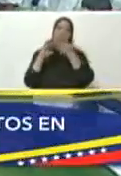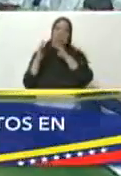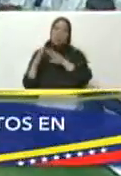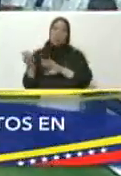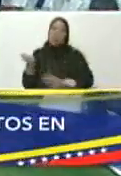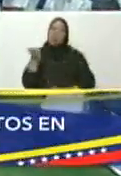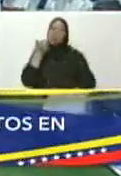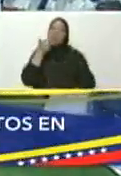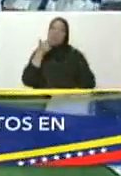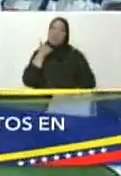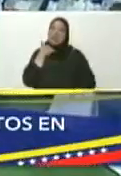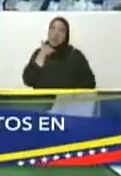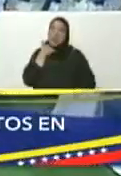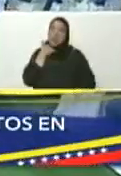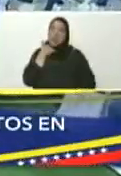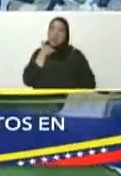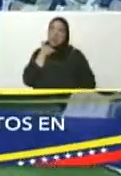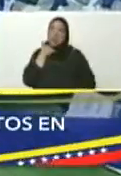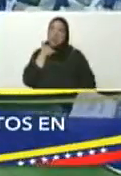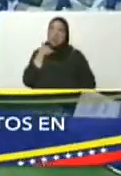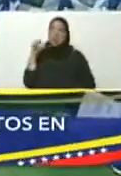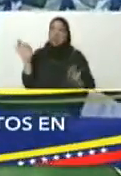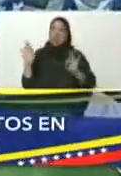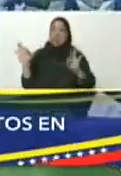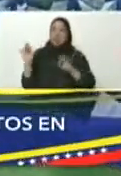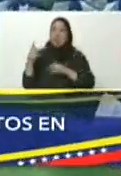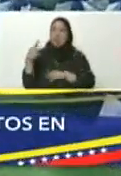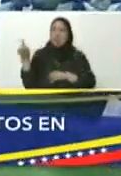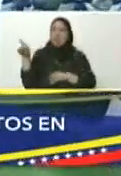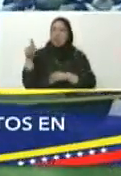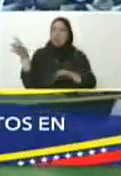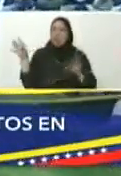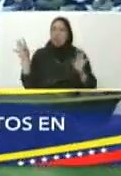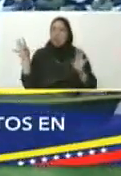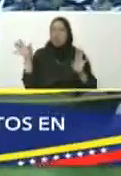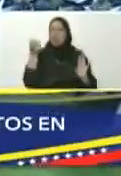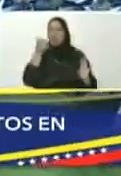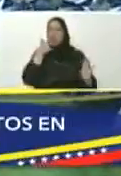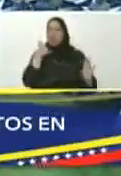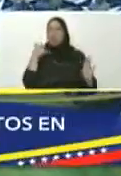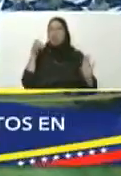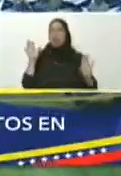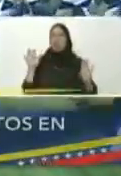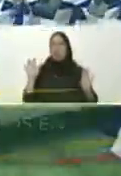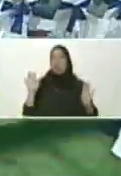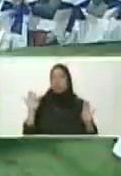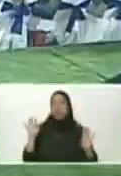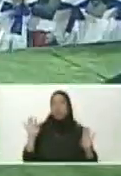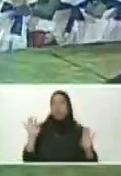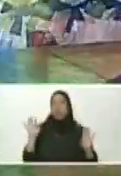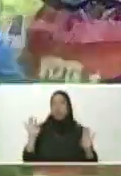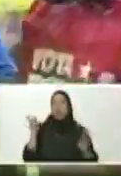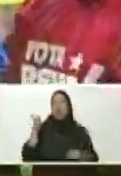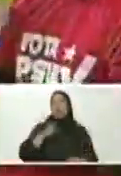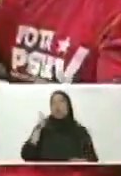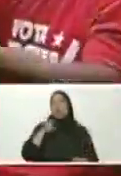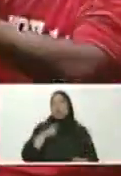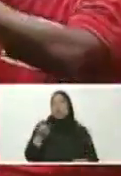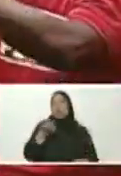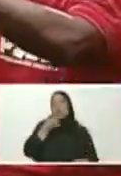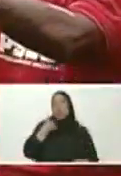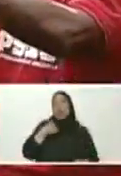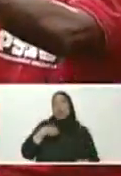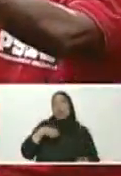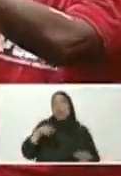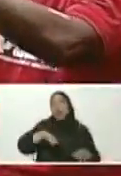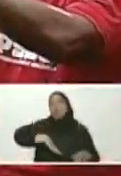o nada más de la parroquia. De Bicentenario, Najuará, pues. Bueno, de Valencia necesitaríamos un